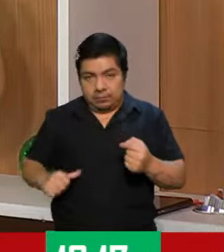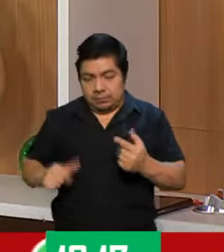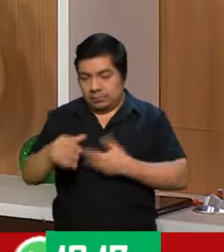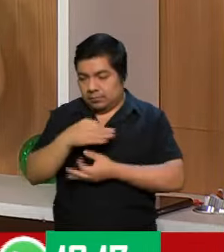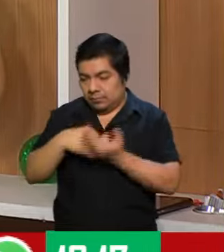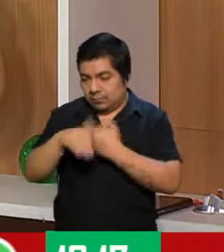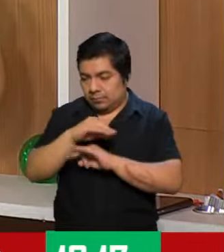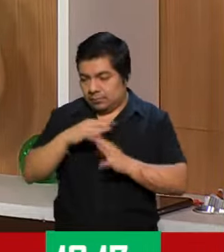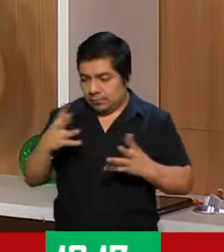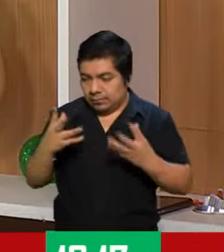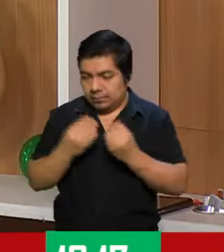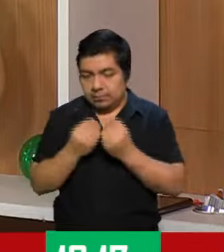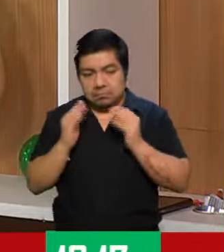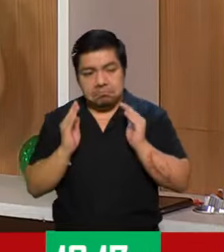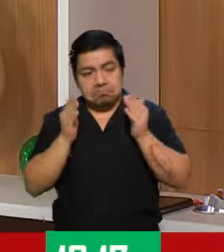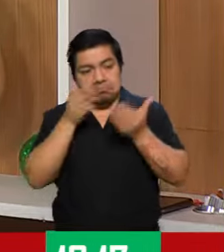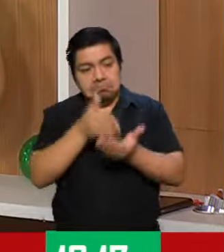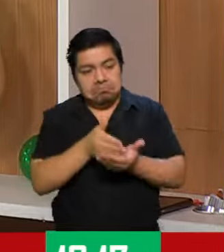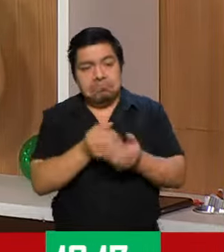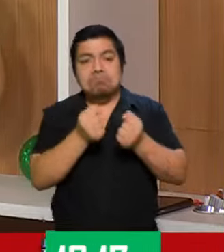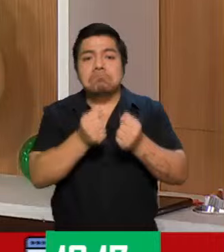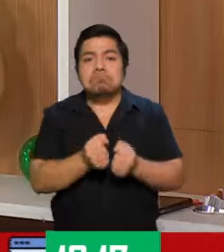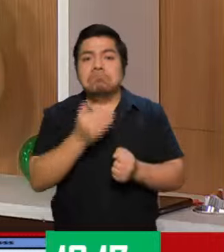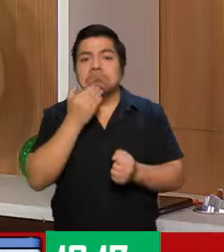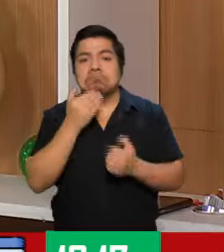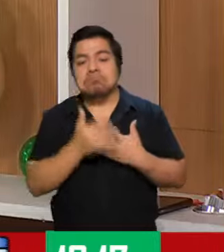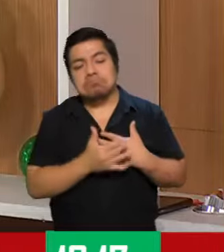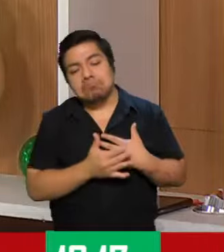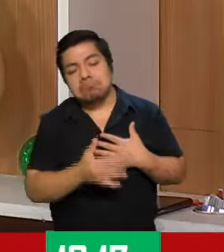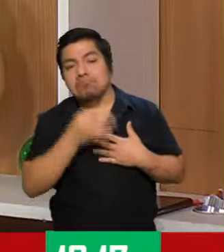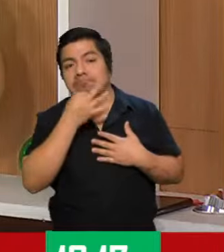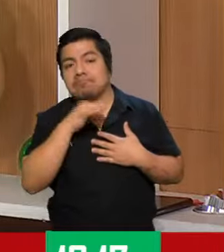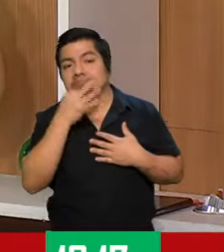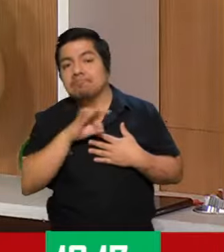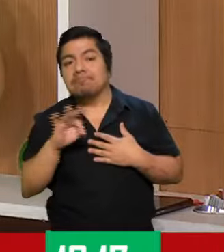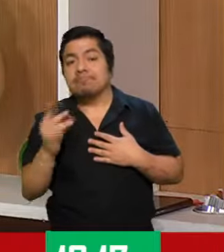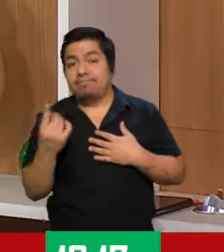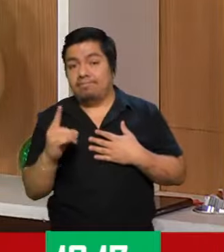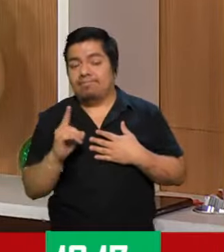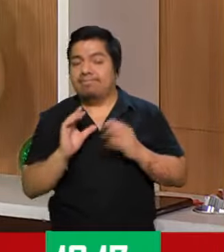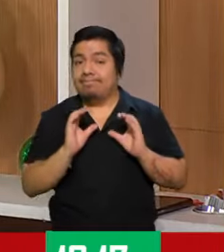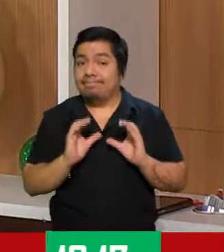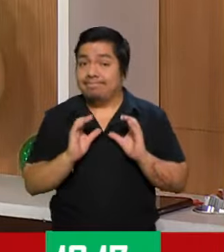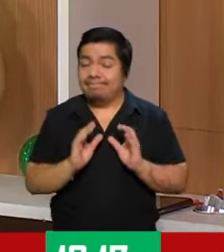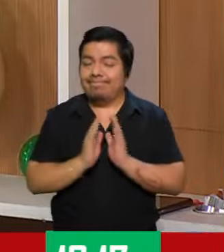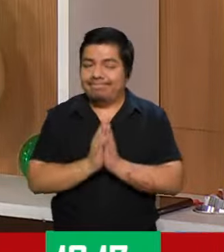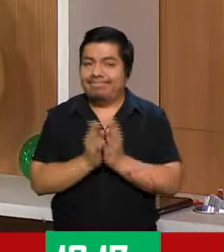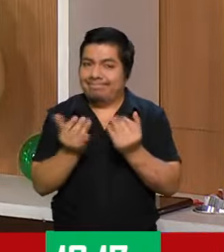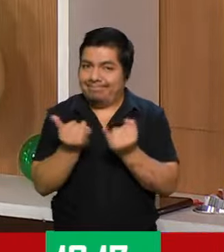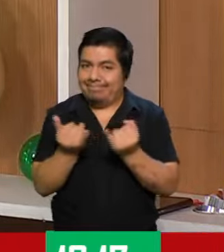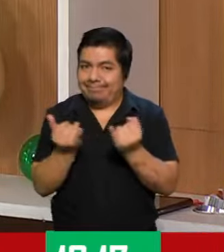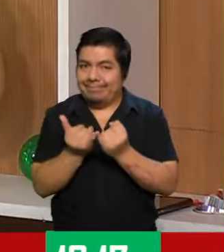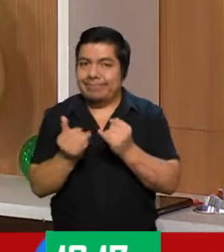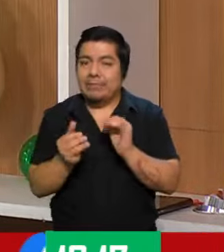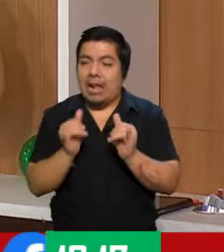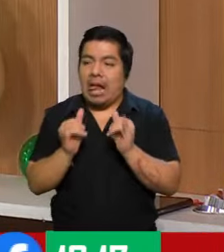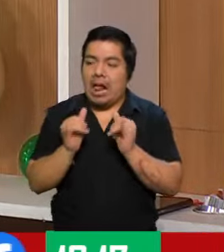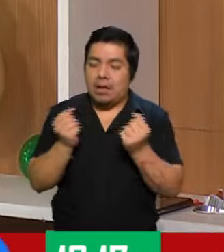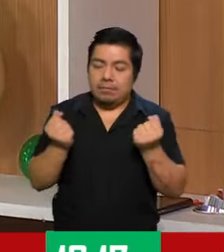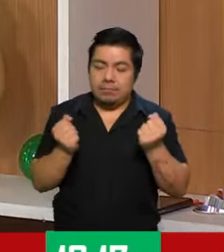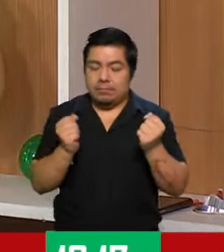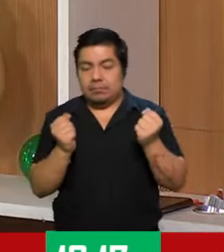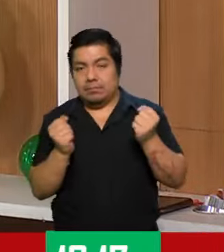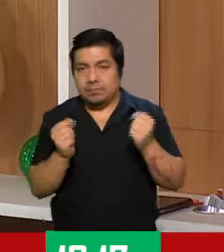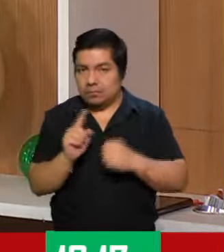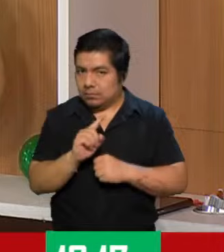gente pueda acudir de forma segura y que a lo largo de las fiestas decembrinas también se cuiden mucho. Que también no beban si van a manejar. Así